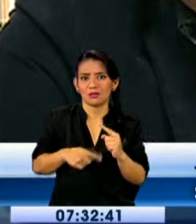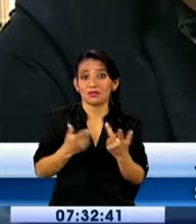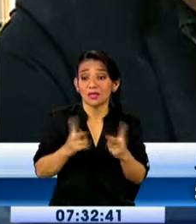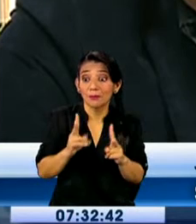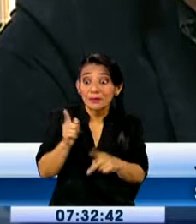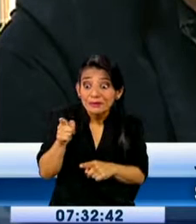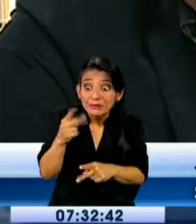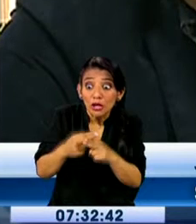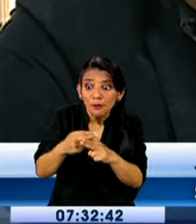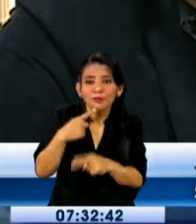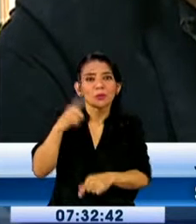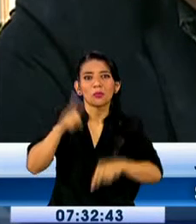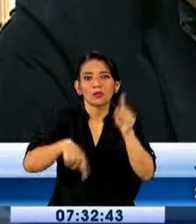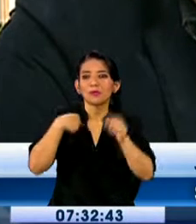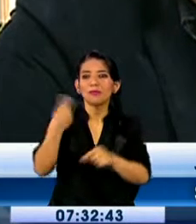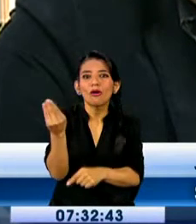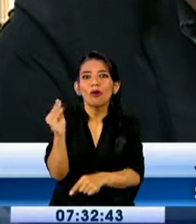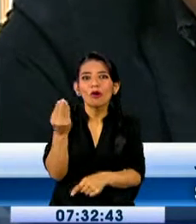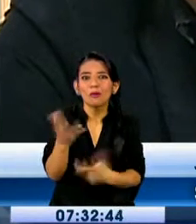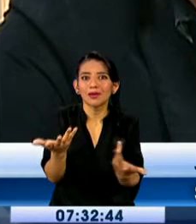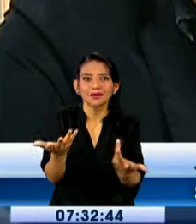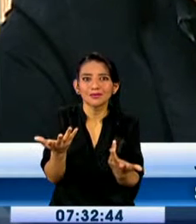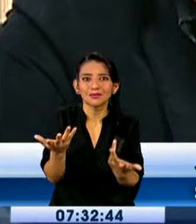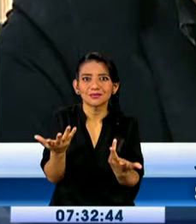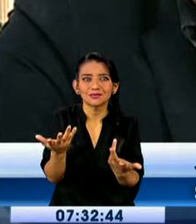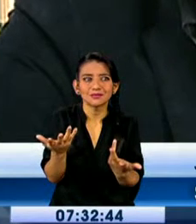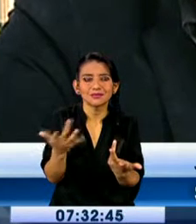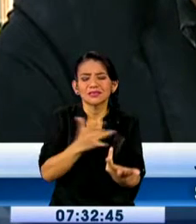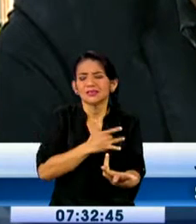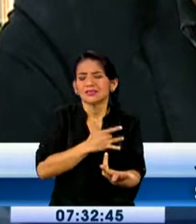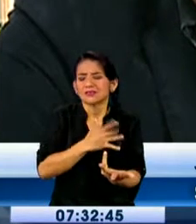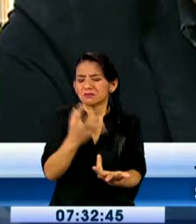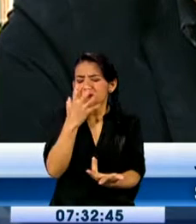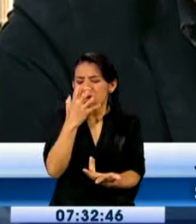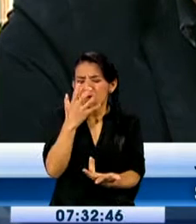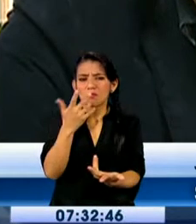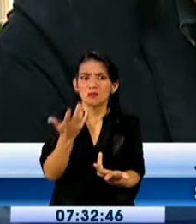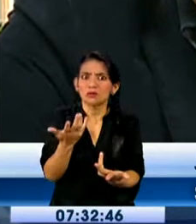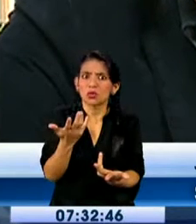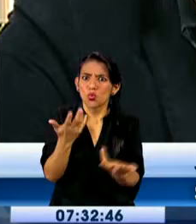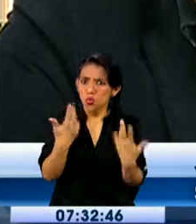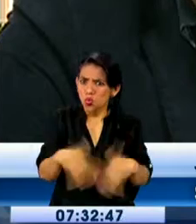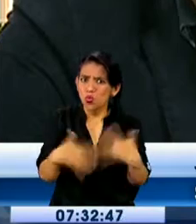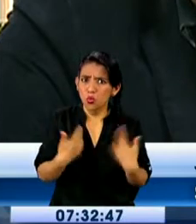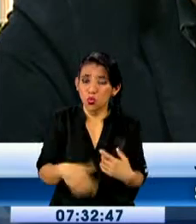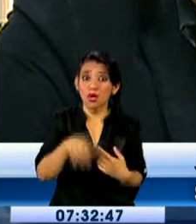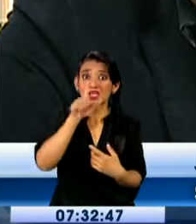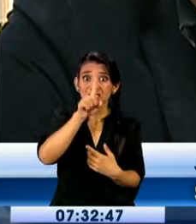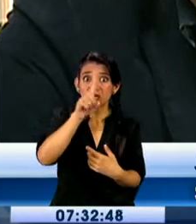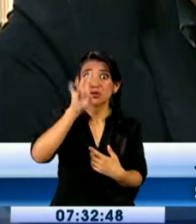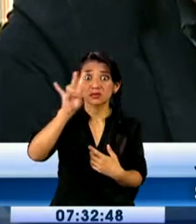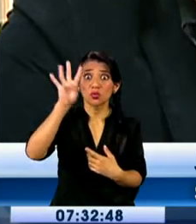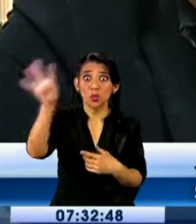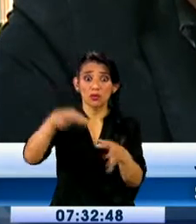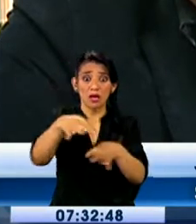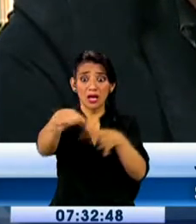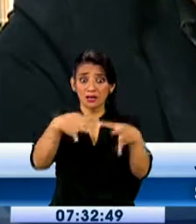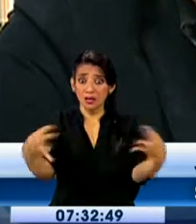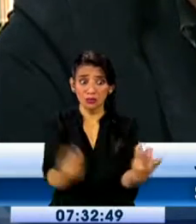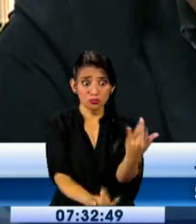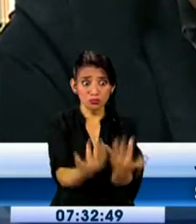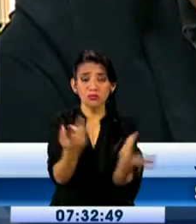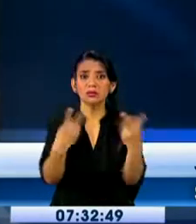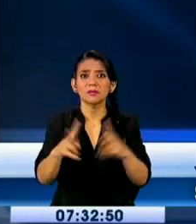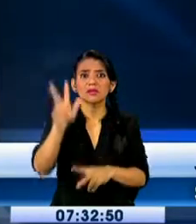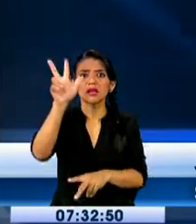nombrarles porque son menores de edad. Esto da impotencia, da indignación y da rabia, porque eso nos costó a más de los 174 hectáreas 3